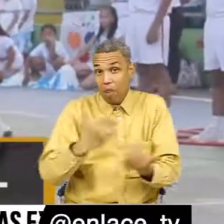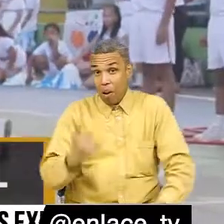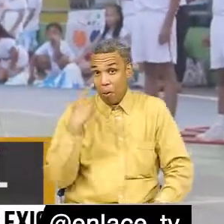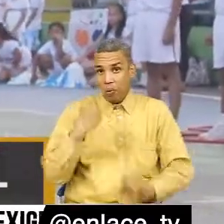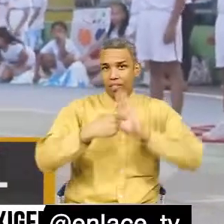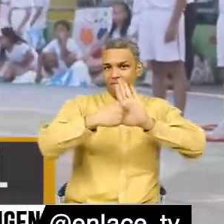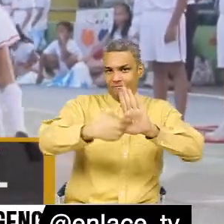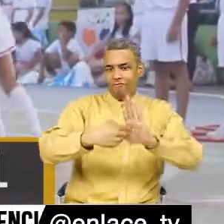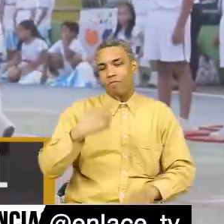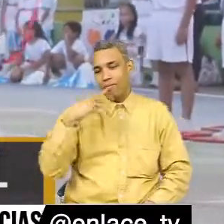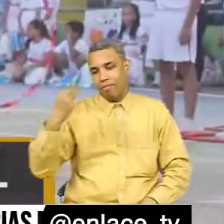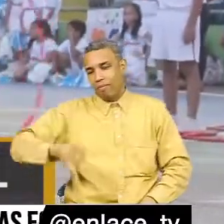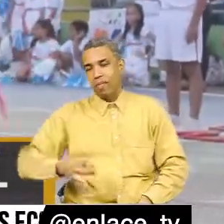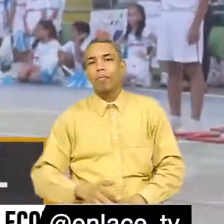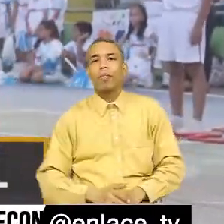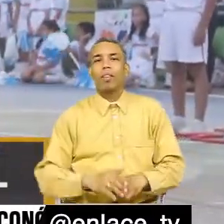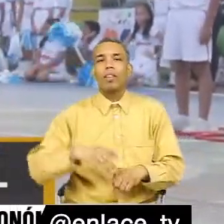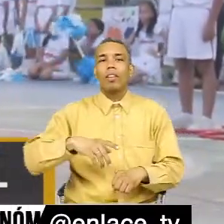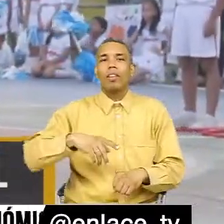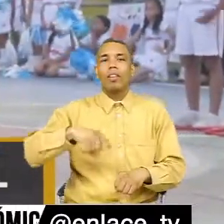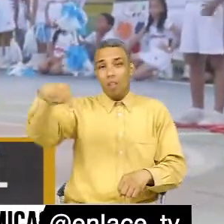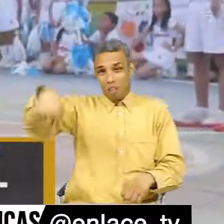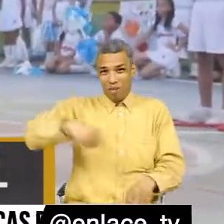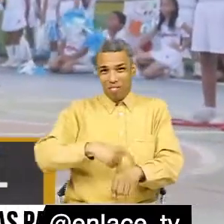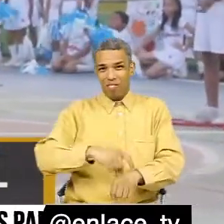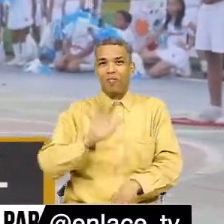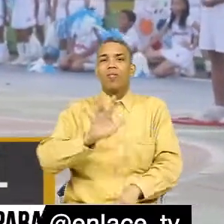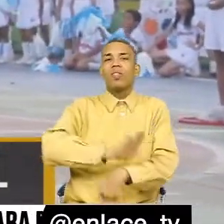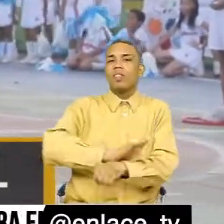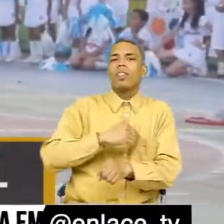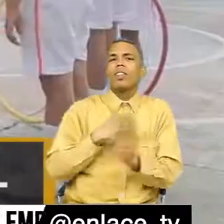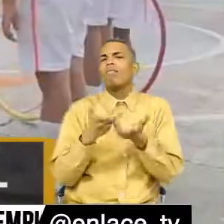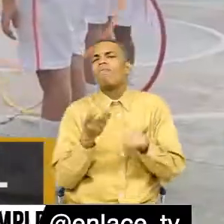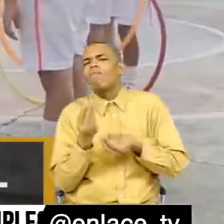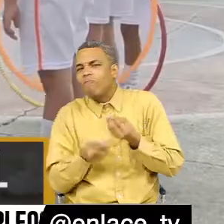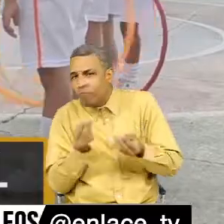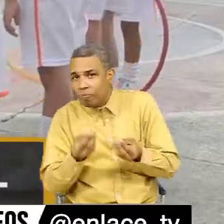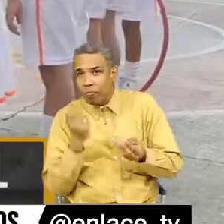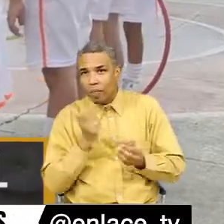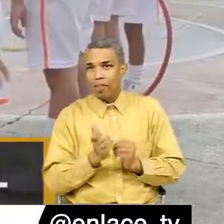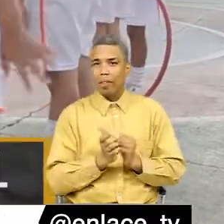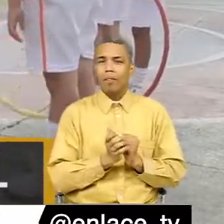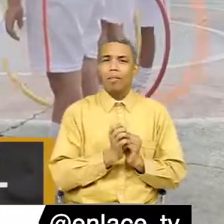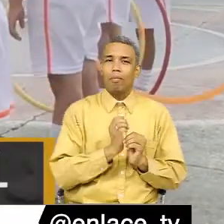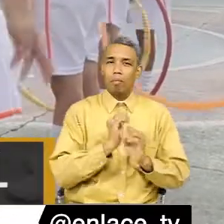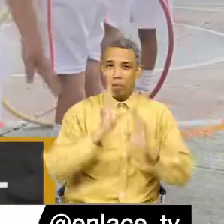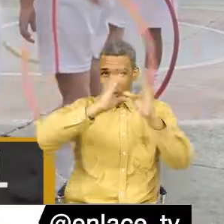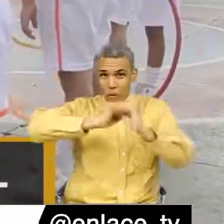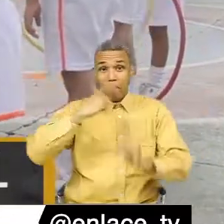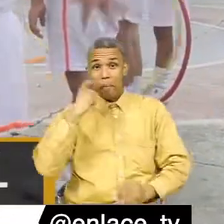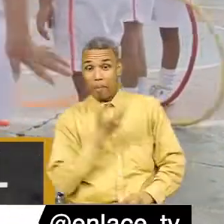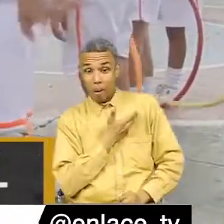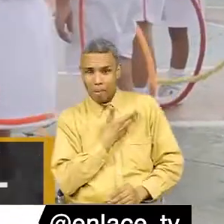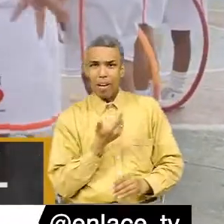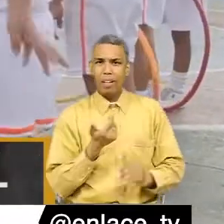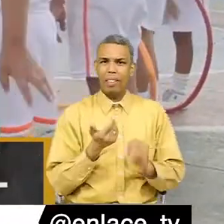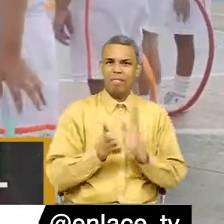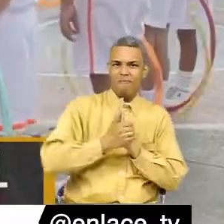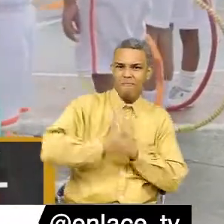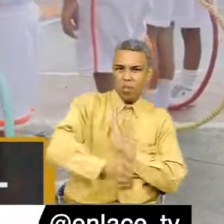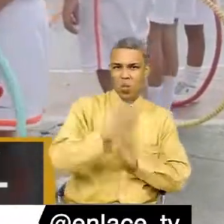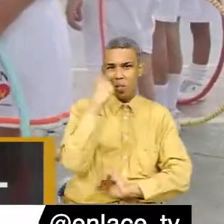semana. Para las 5 de la tarde de este viernes, la programación continúa con la noche de talentos que se tomarán los padres de familia y se cerrará